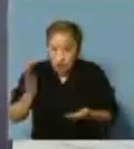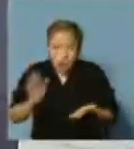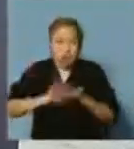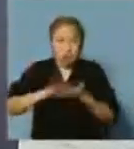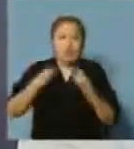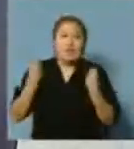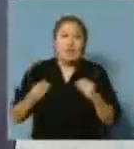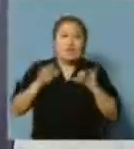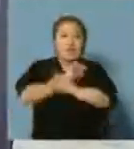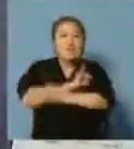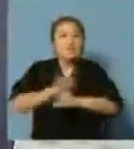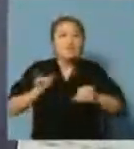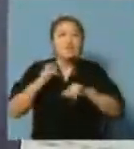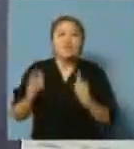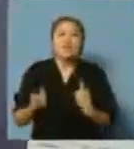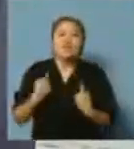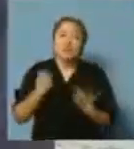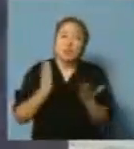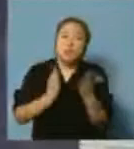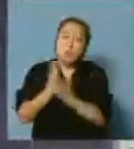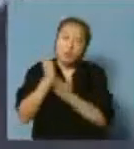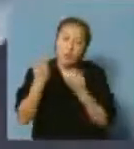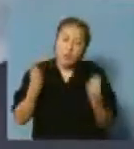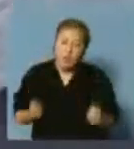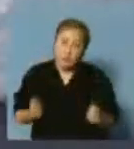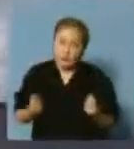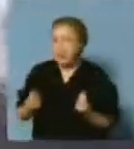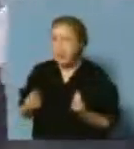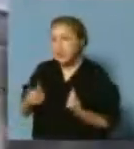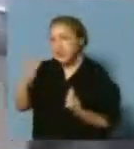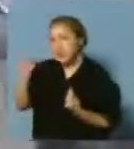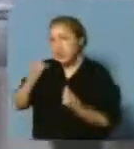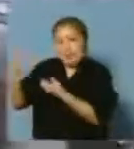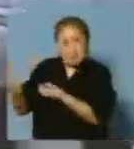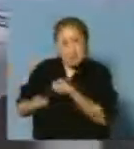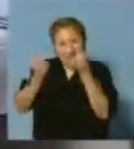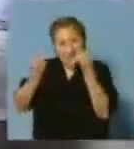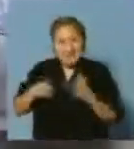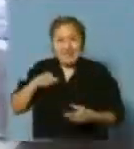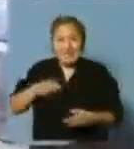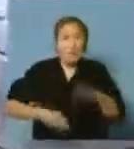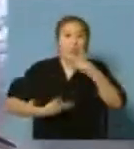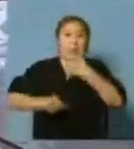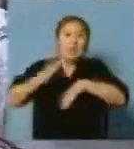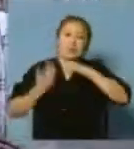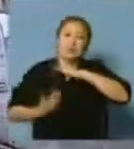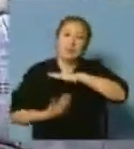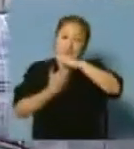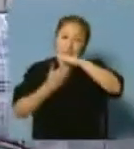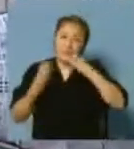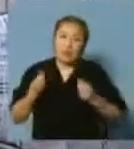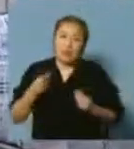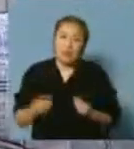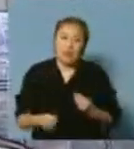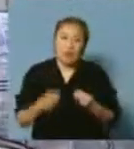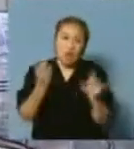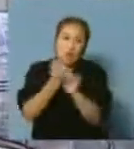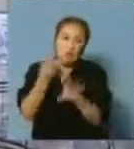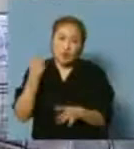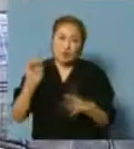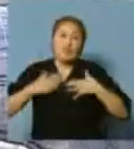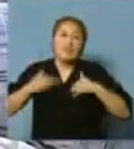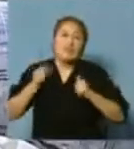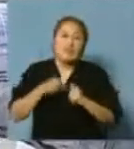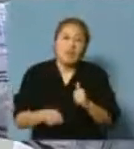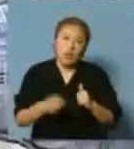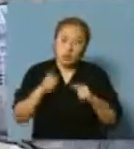de información el hecho de sostener este día? Sí, si bien la invitación primordial es para todos los profesionales de la